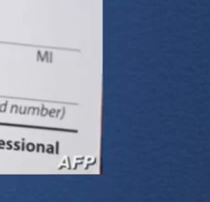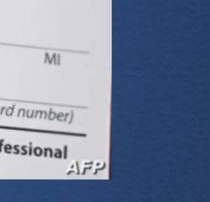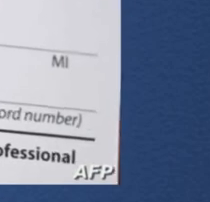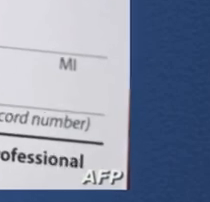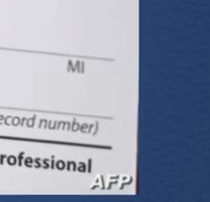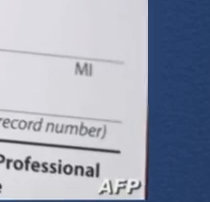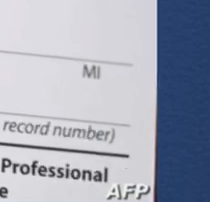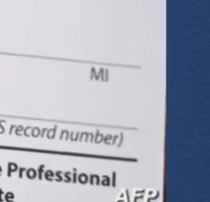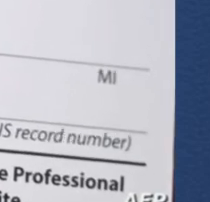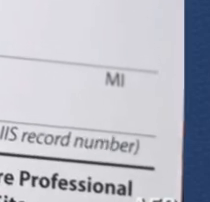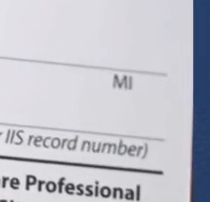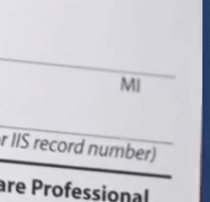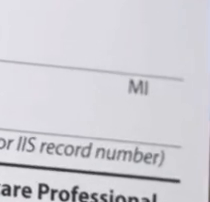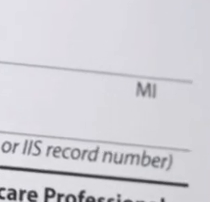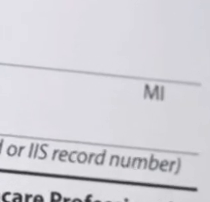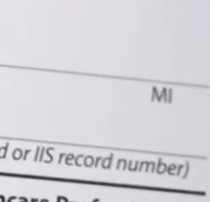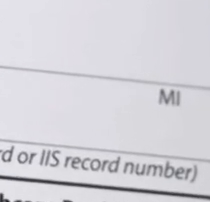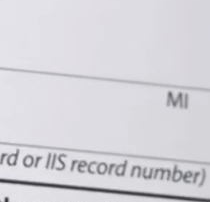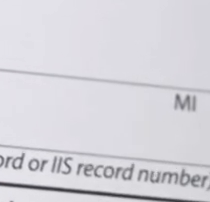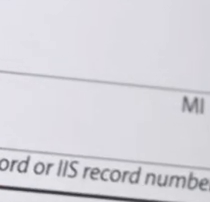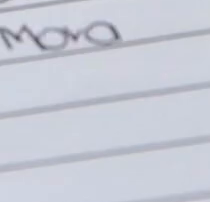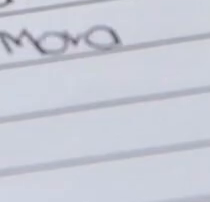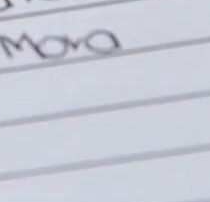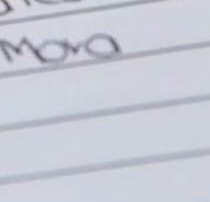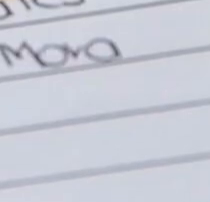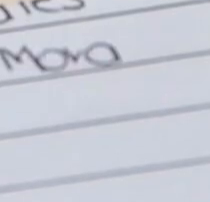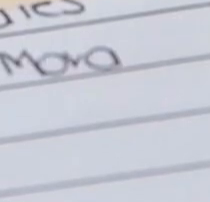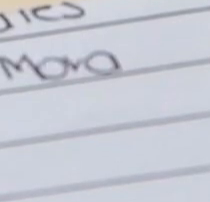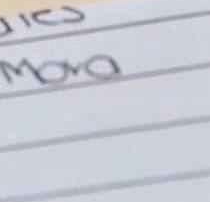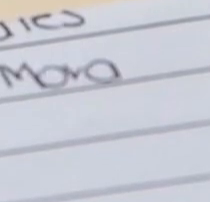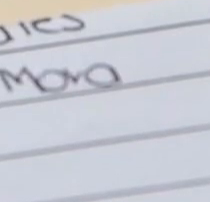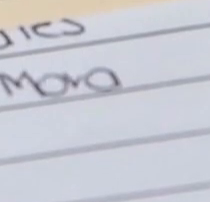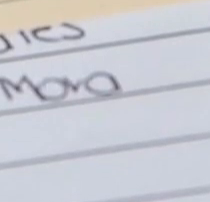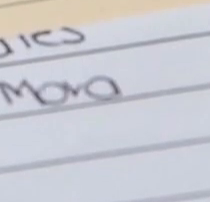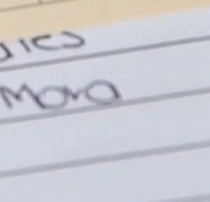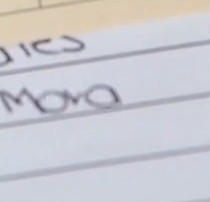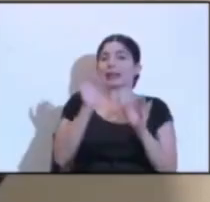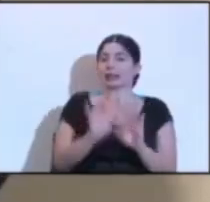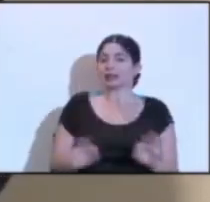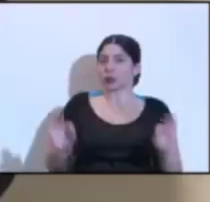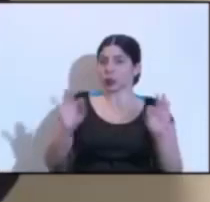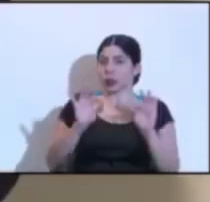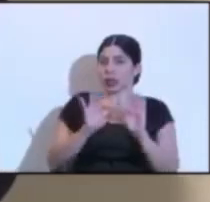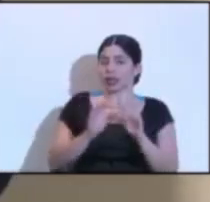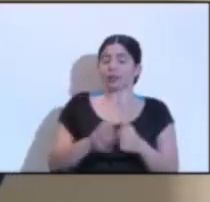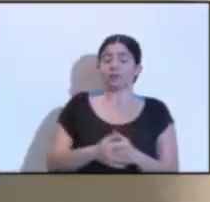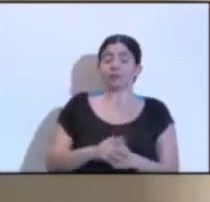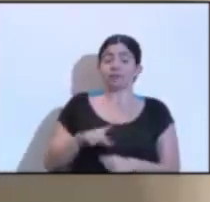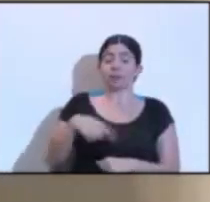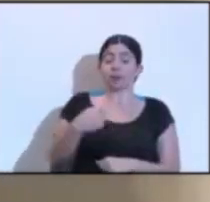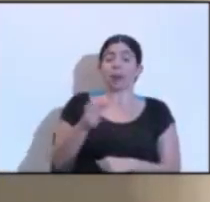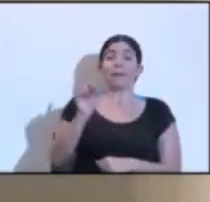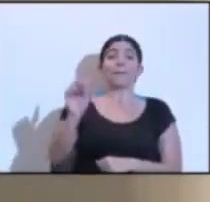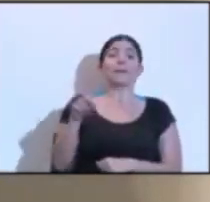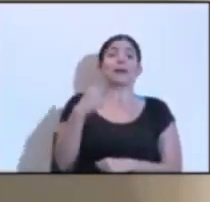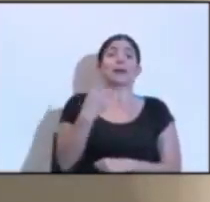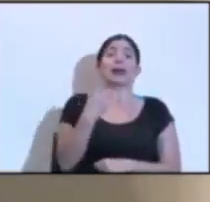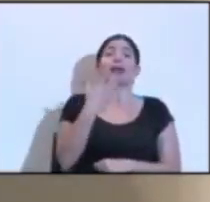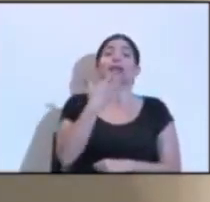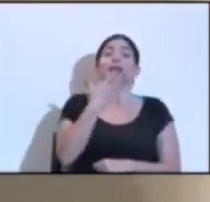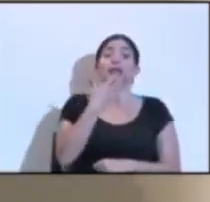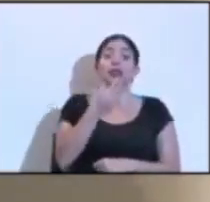19 según informó el presidente de esa nación carlos alvarado a partir del primero de diciembre